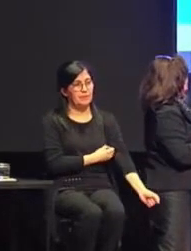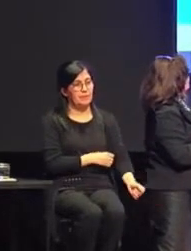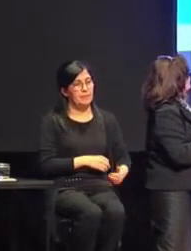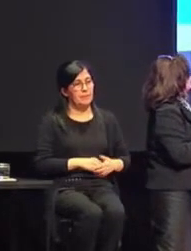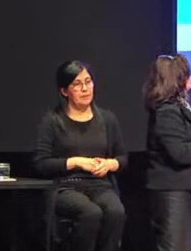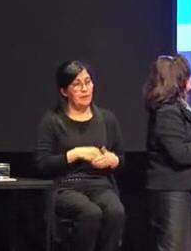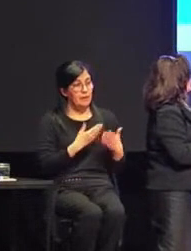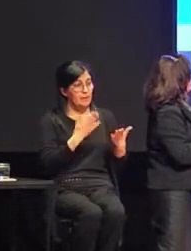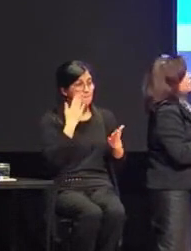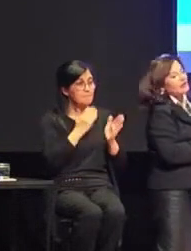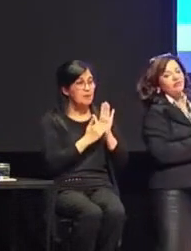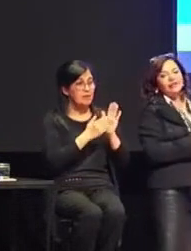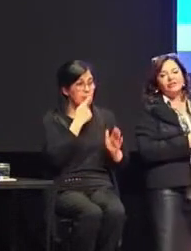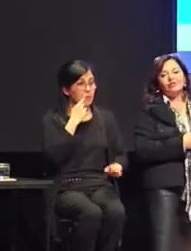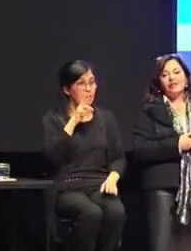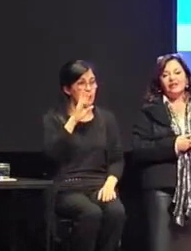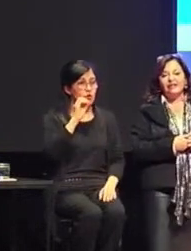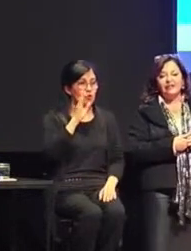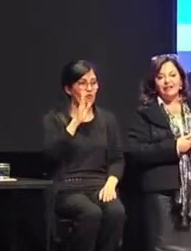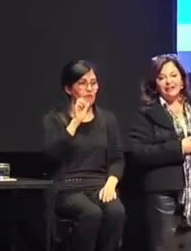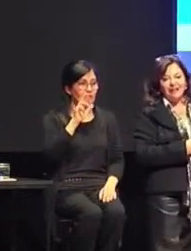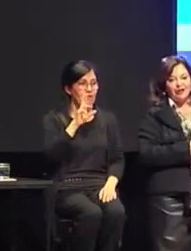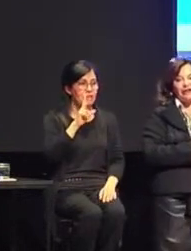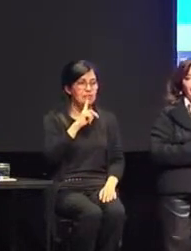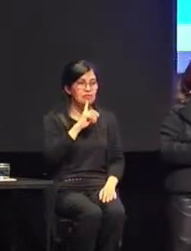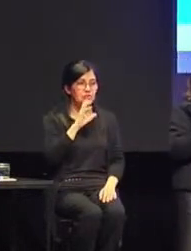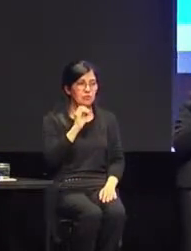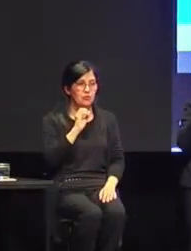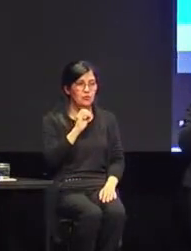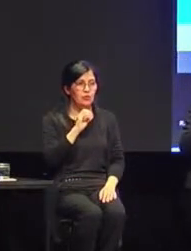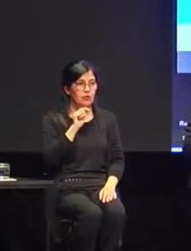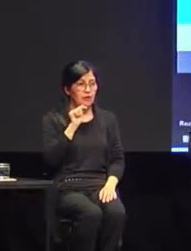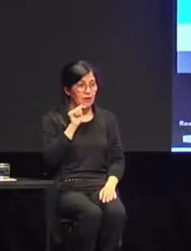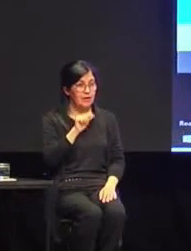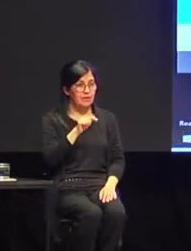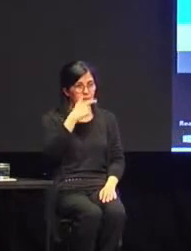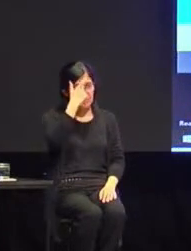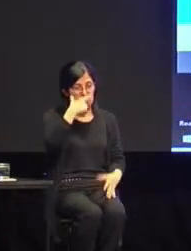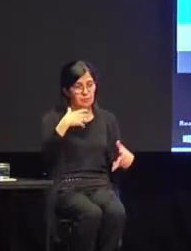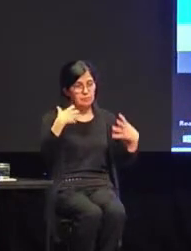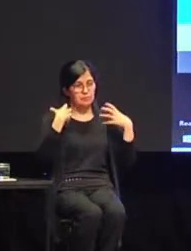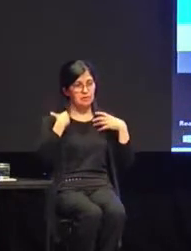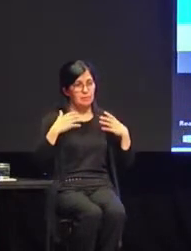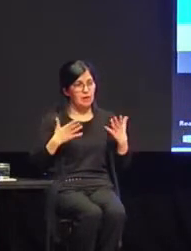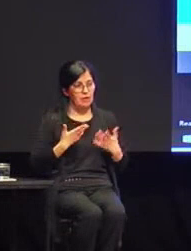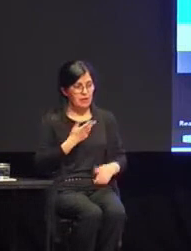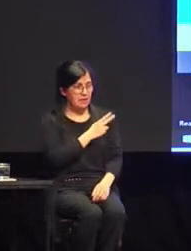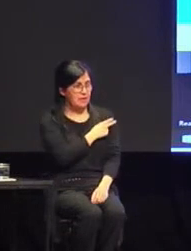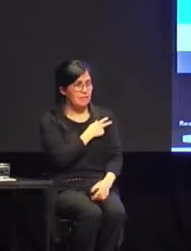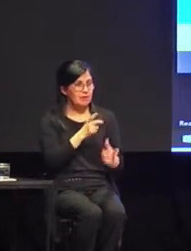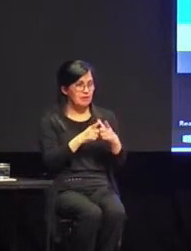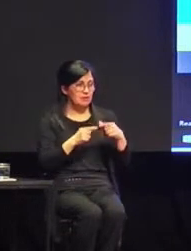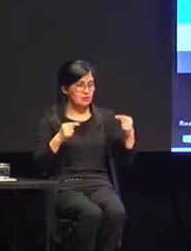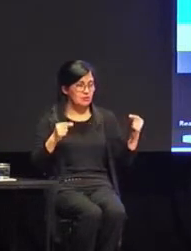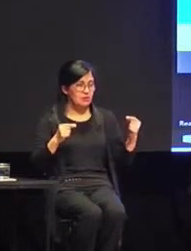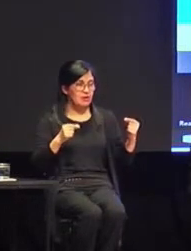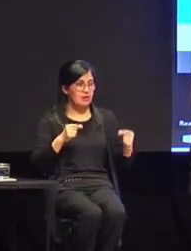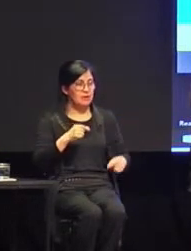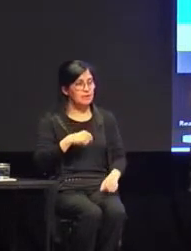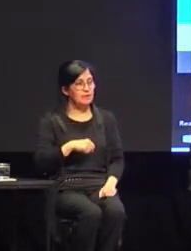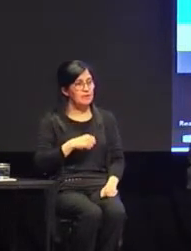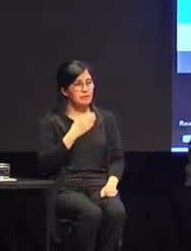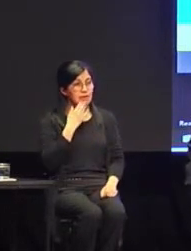Ahí está Roberto, que ya no es Roberto, ahora ya está el jefe nacional específico, que ya hablamos y